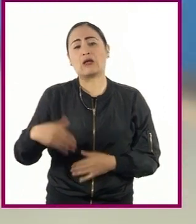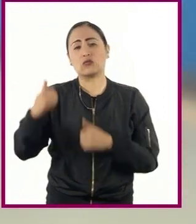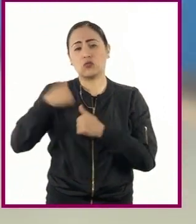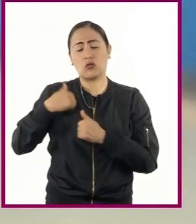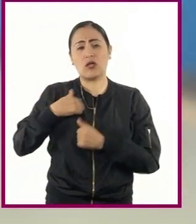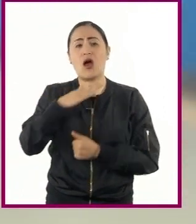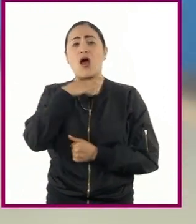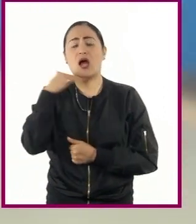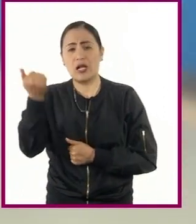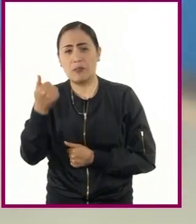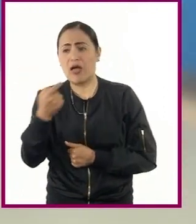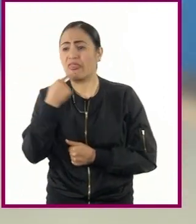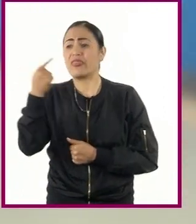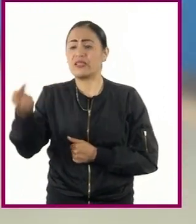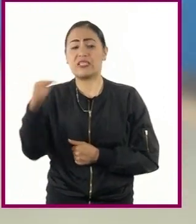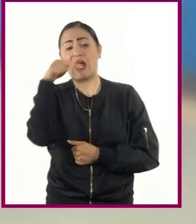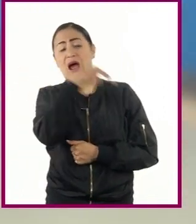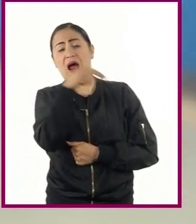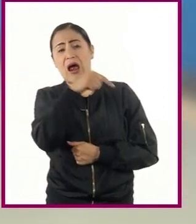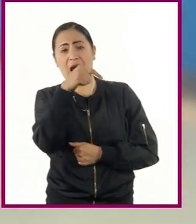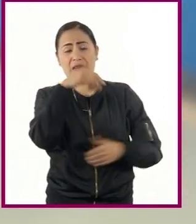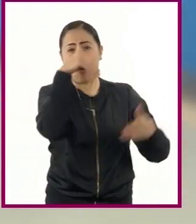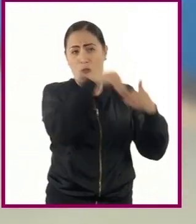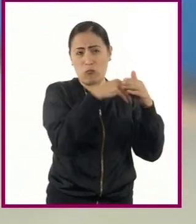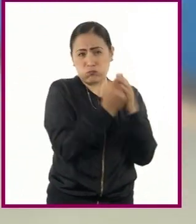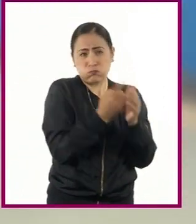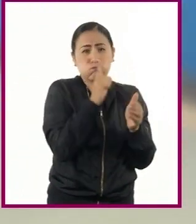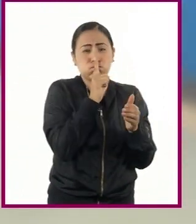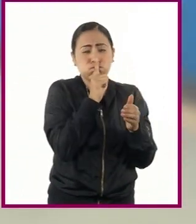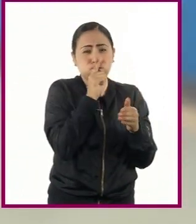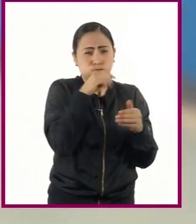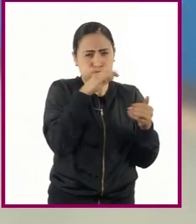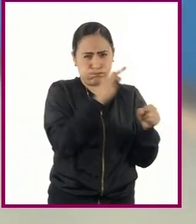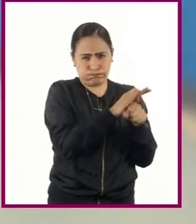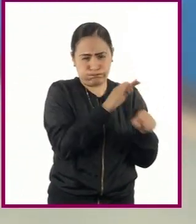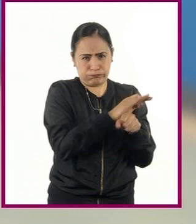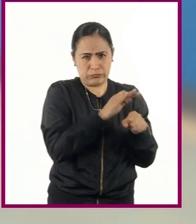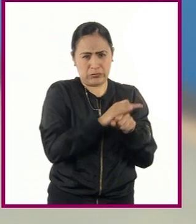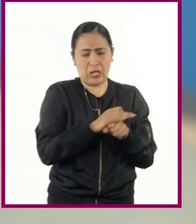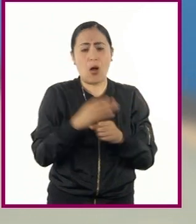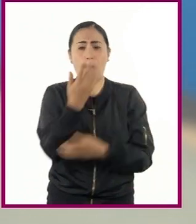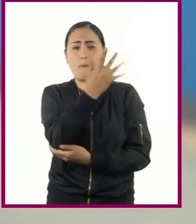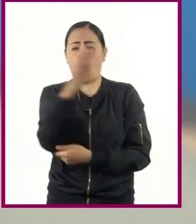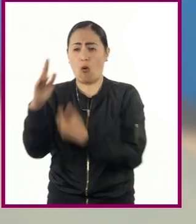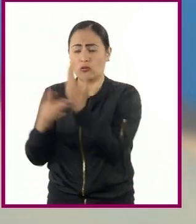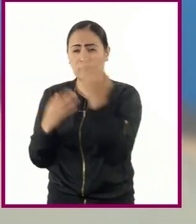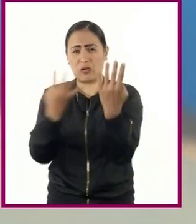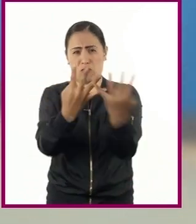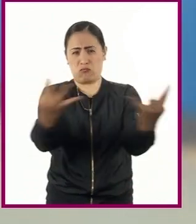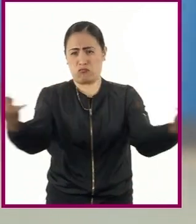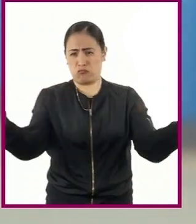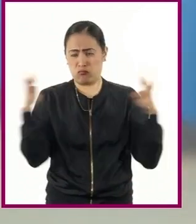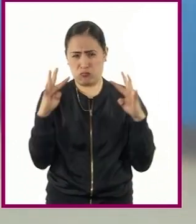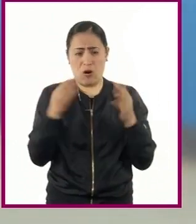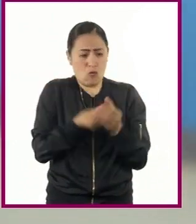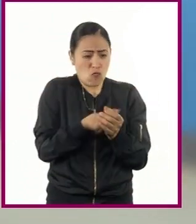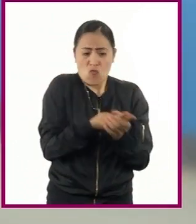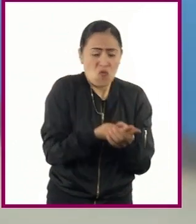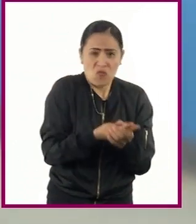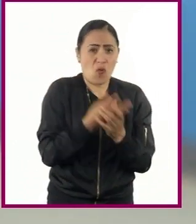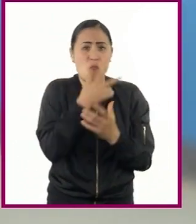estaba el campamento de los combatientes. Rodearon el bosque y cerraron todos los accesos. Nosotros